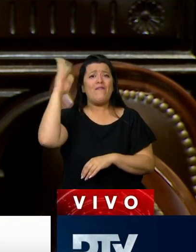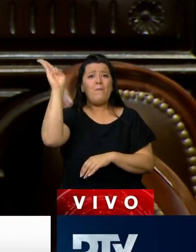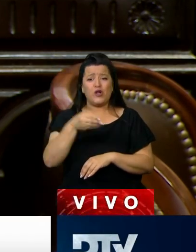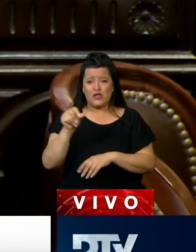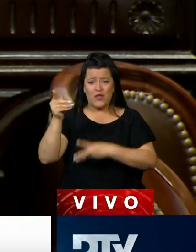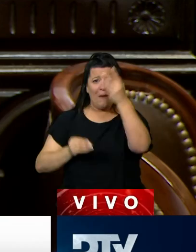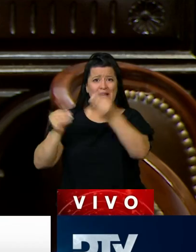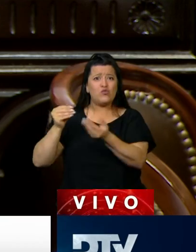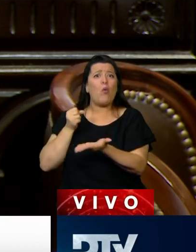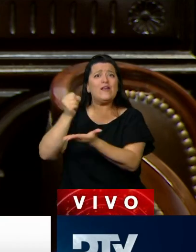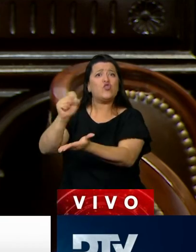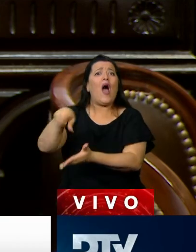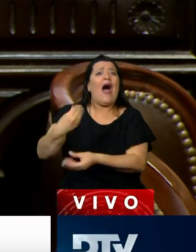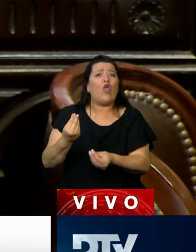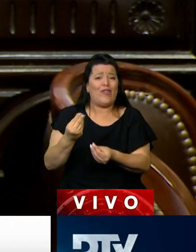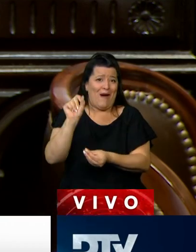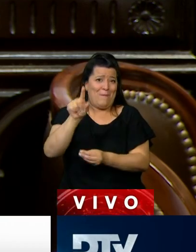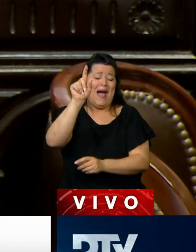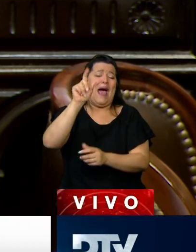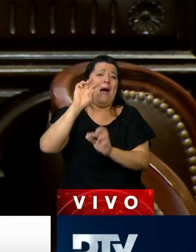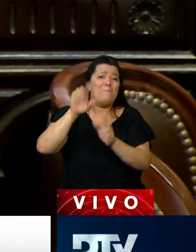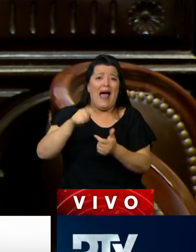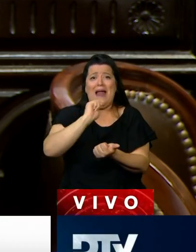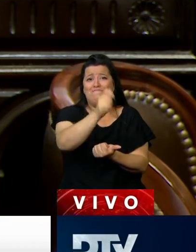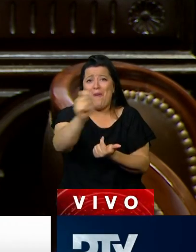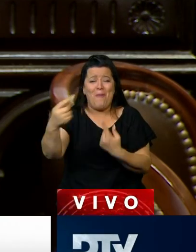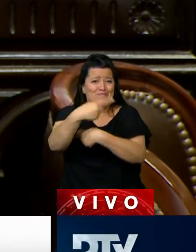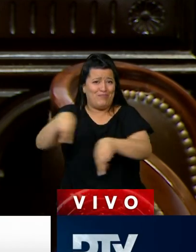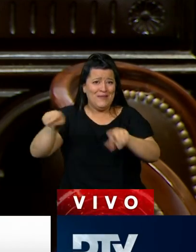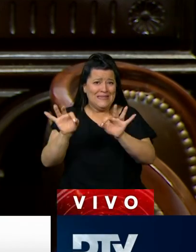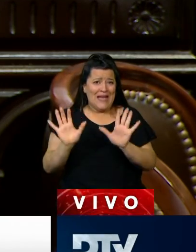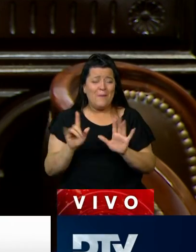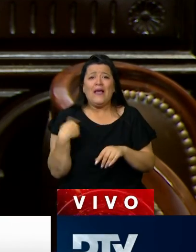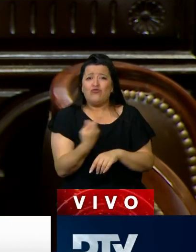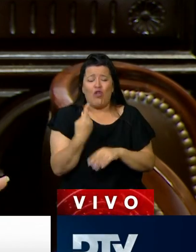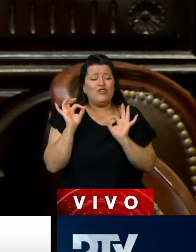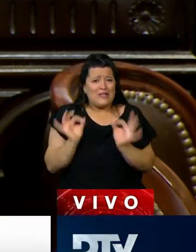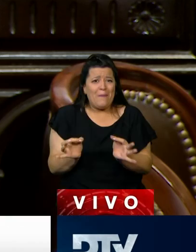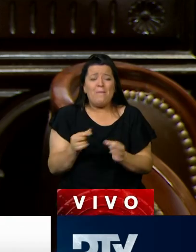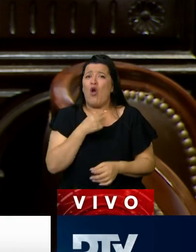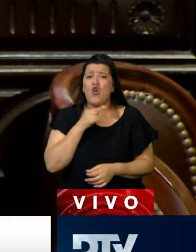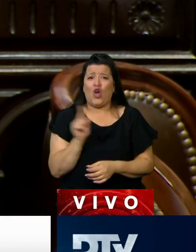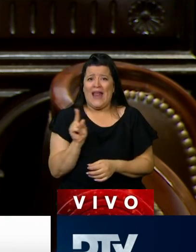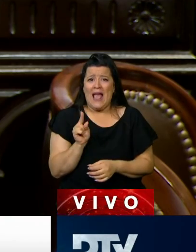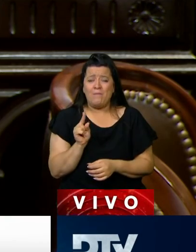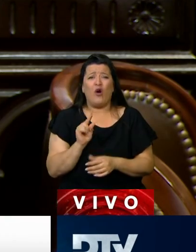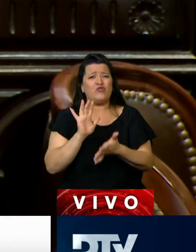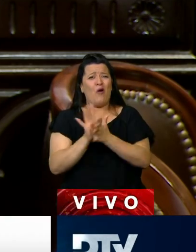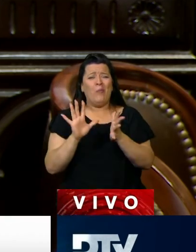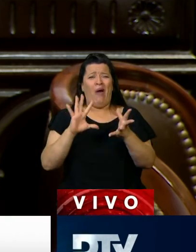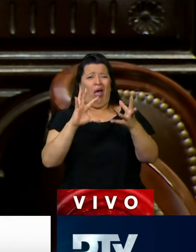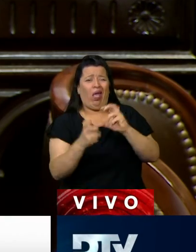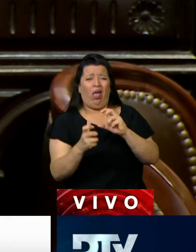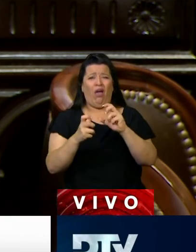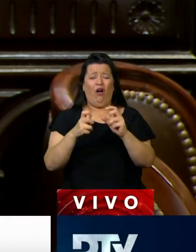presupuesto nacional se destina a la seguridad social. Y sobre todo entendiendo que no queremos de ninguna manera estigmatizar,